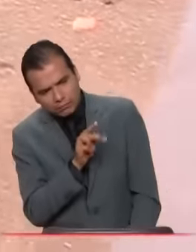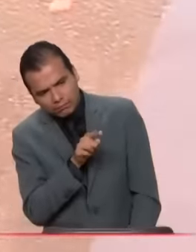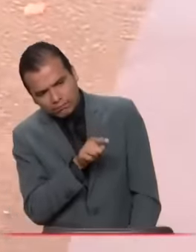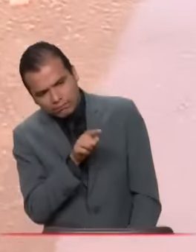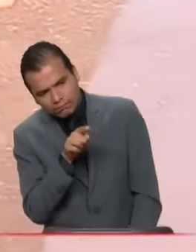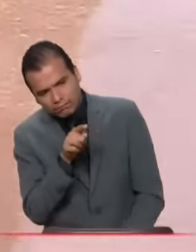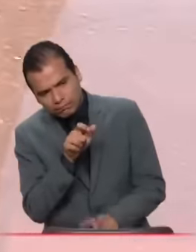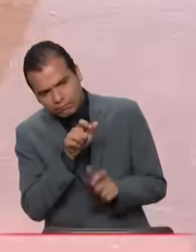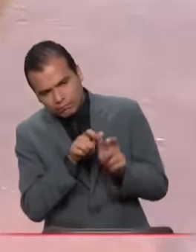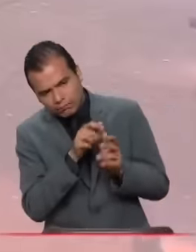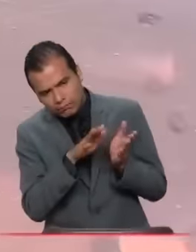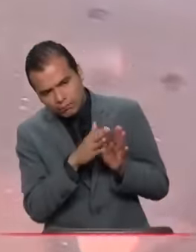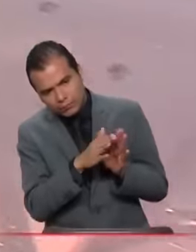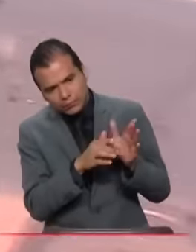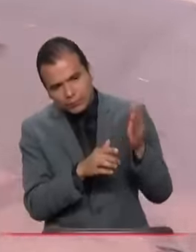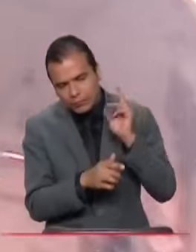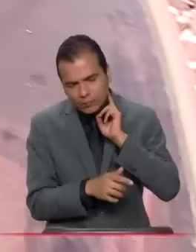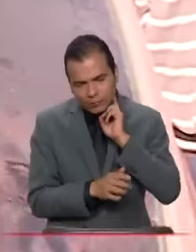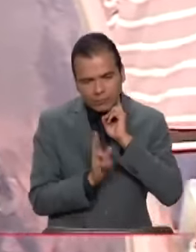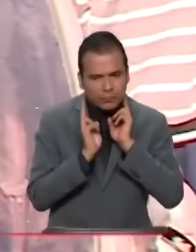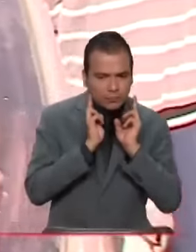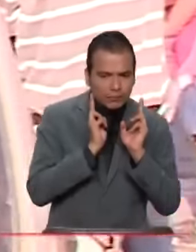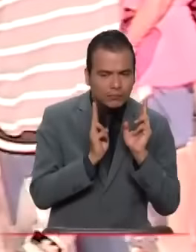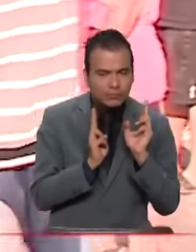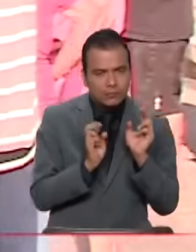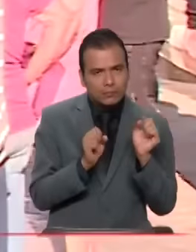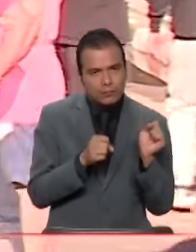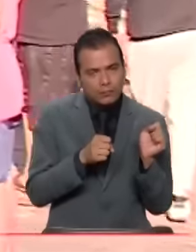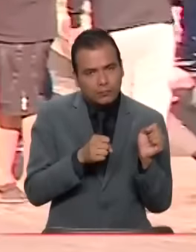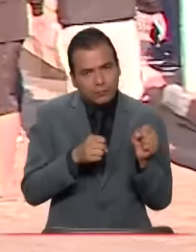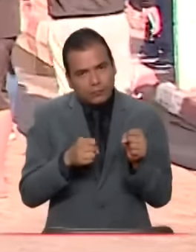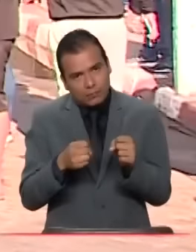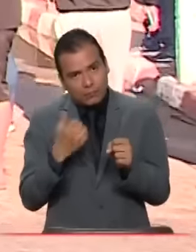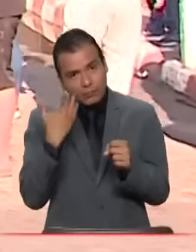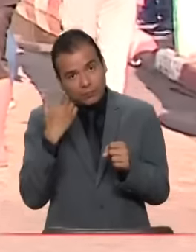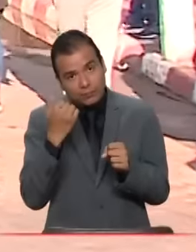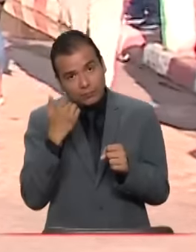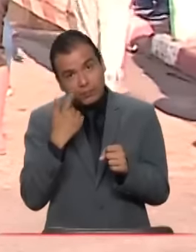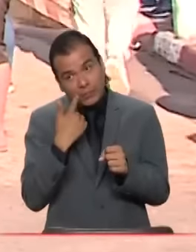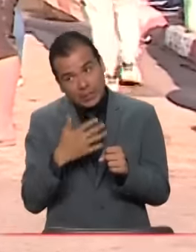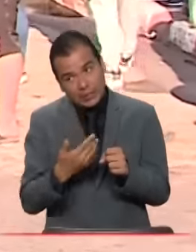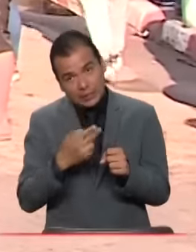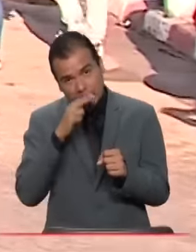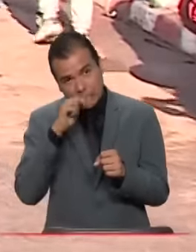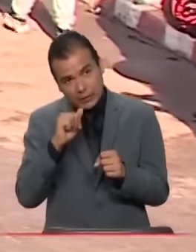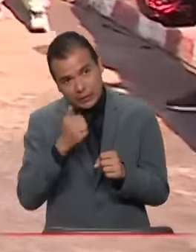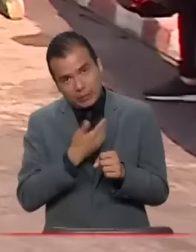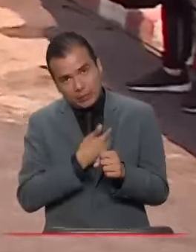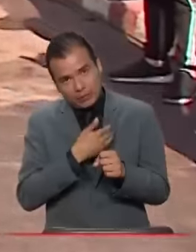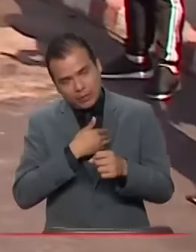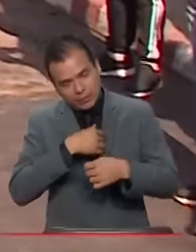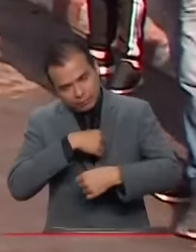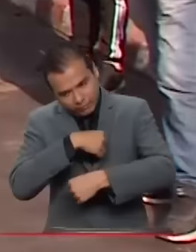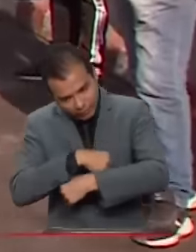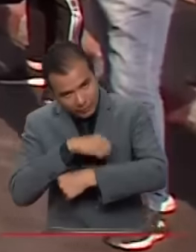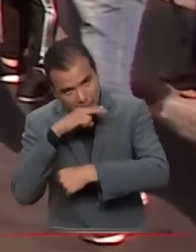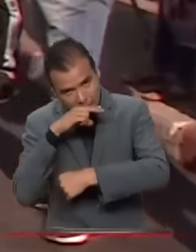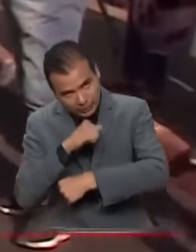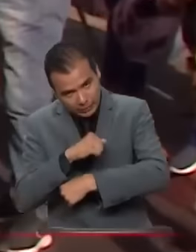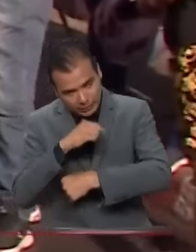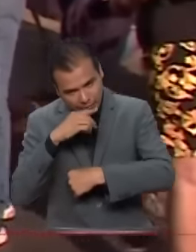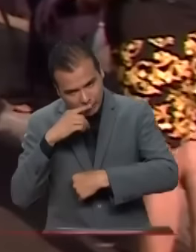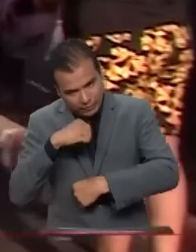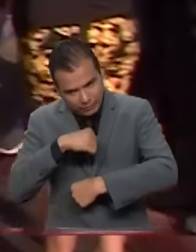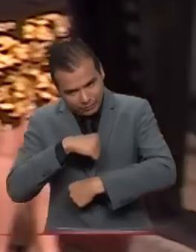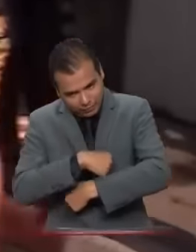de determinar signos vitales, giran el cuerpo de la señora, que creemos que puede ser la mamá, y estaba justamente abrazando a la niña, la estaba